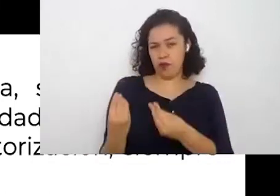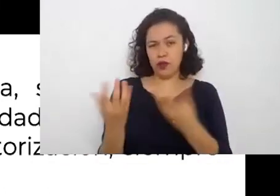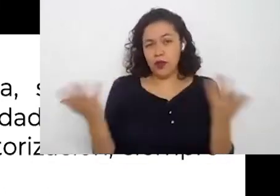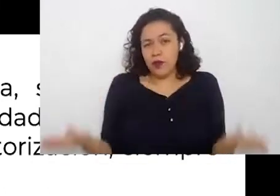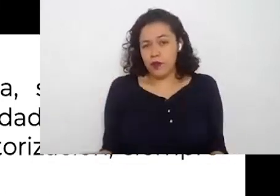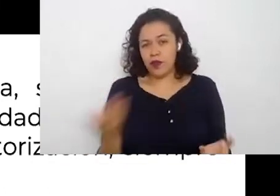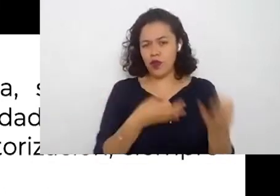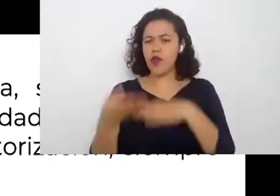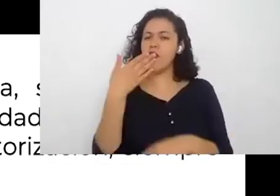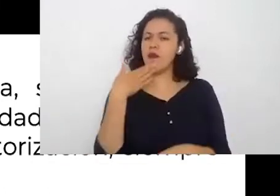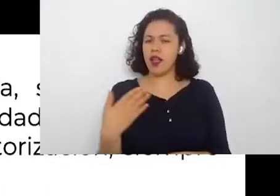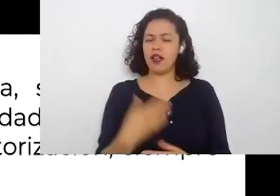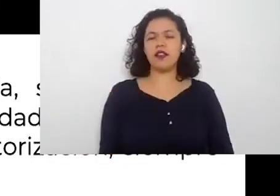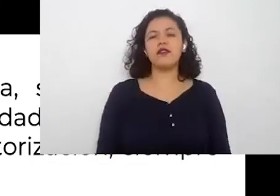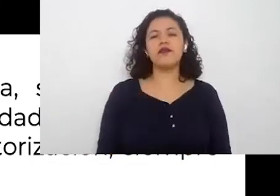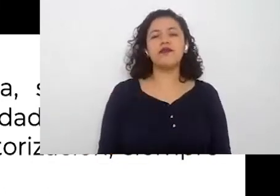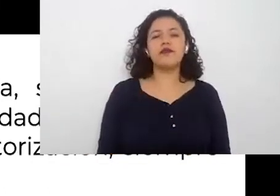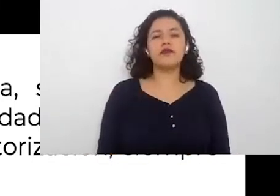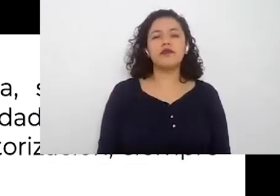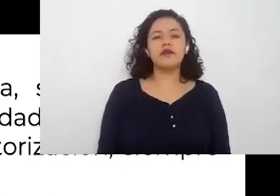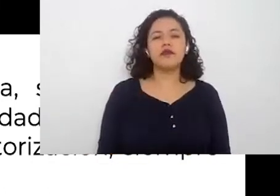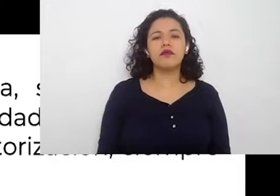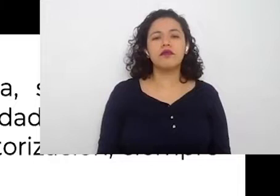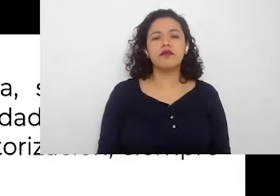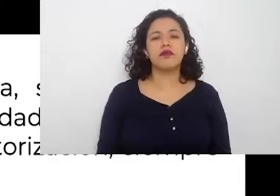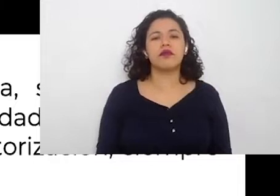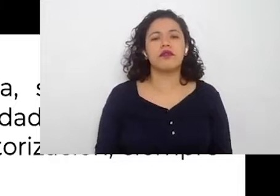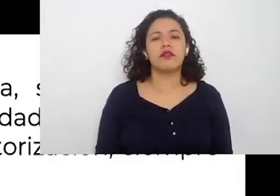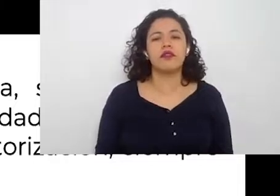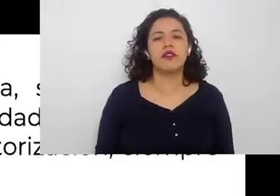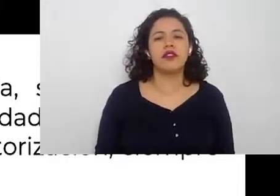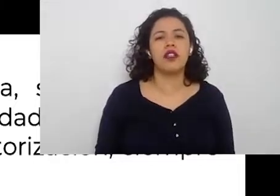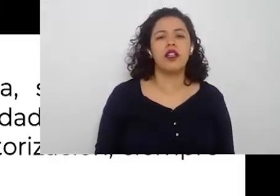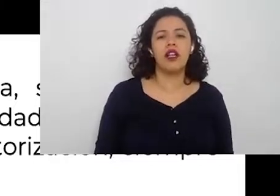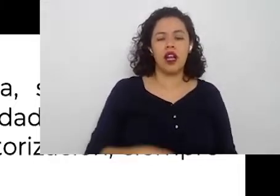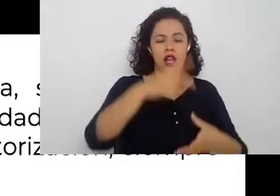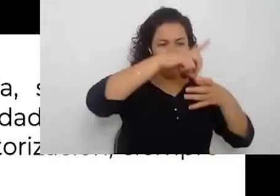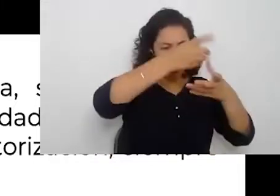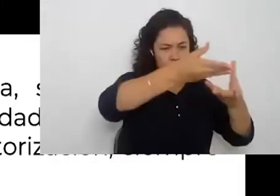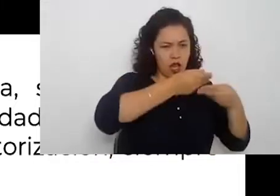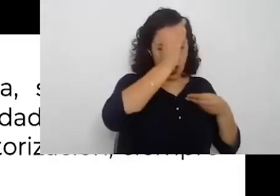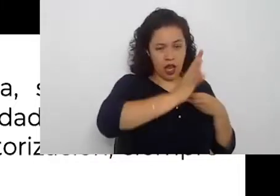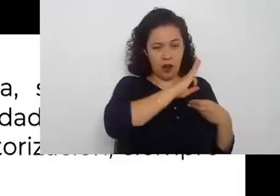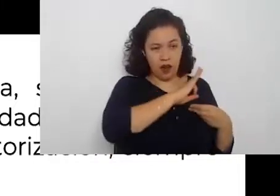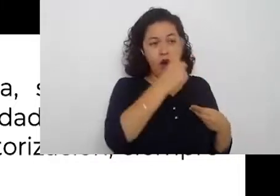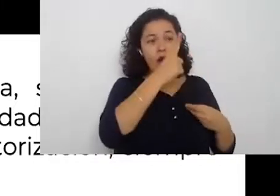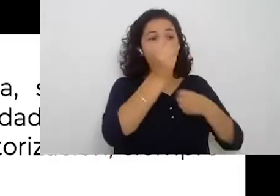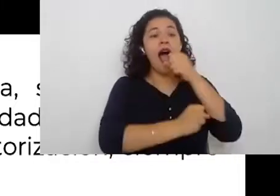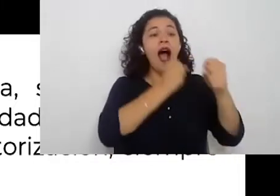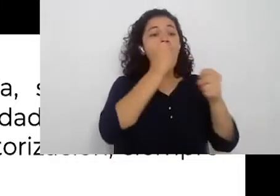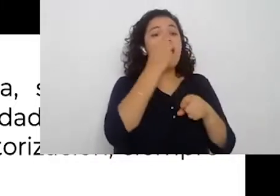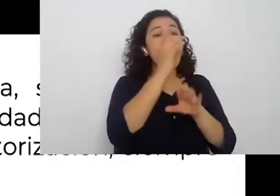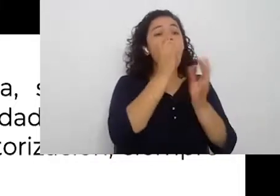todo está bien. Bueno, la donataria, recuerden que tiene una vigencia de un año, ¿sí?